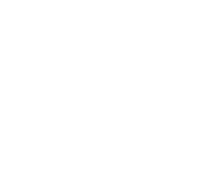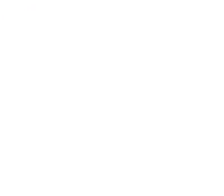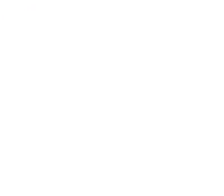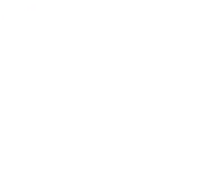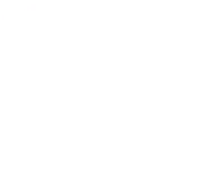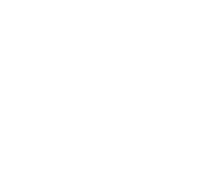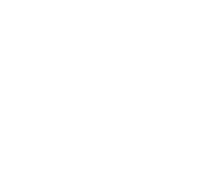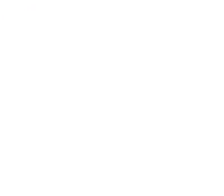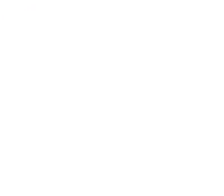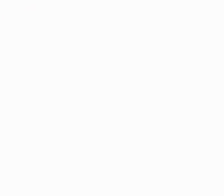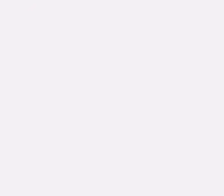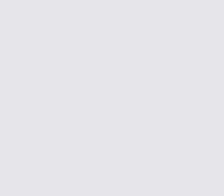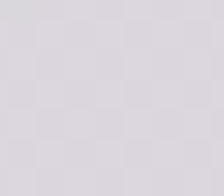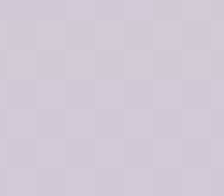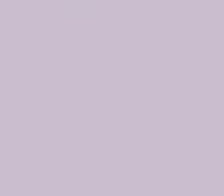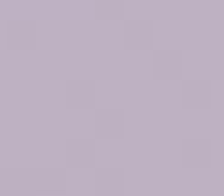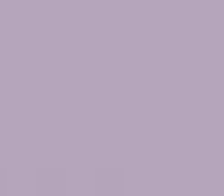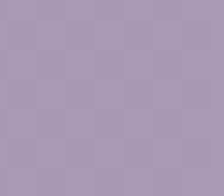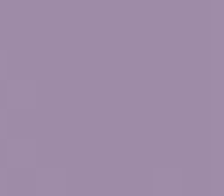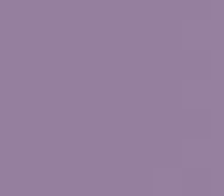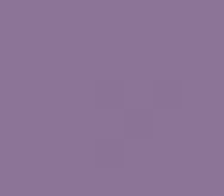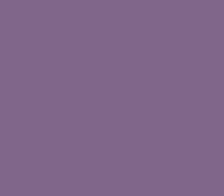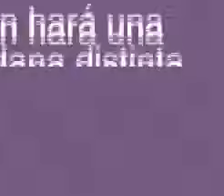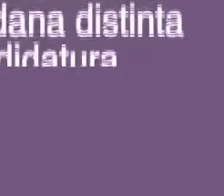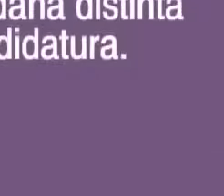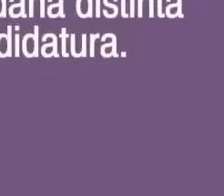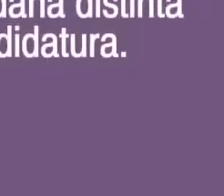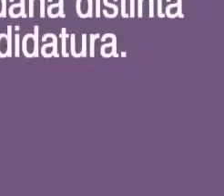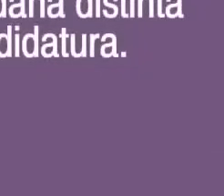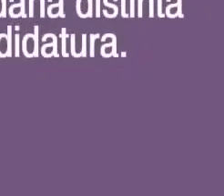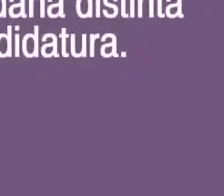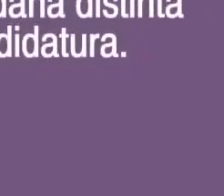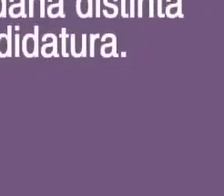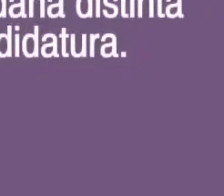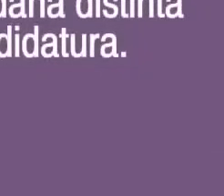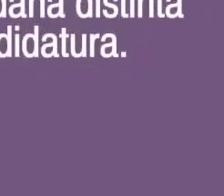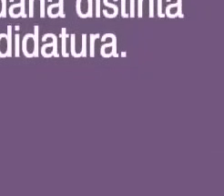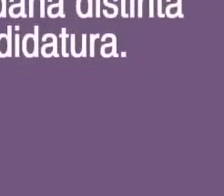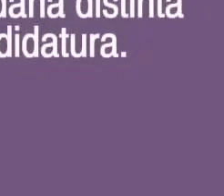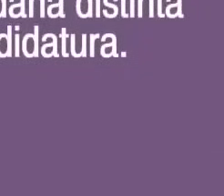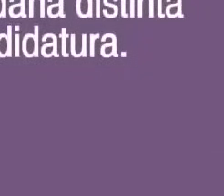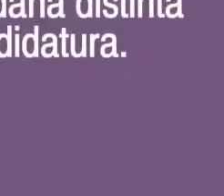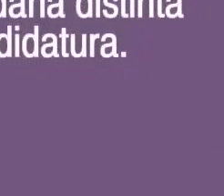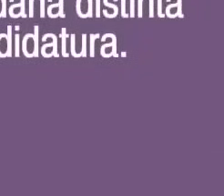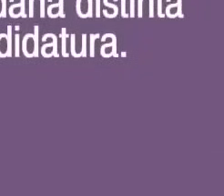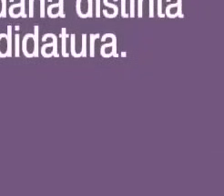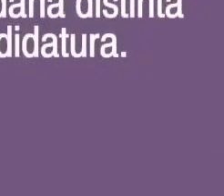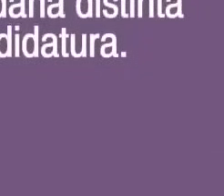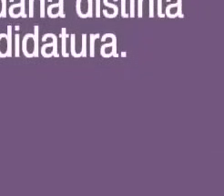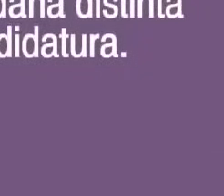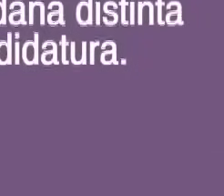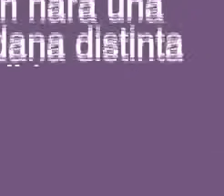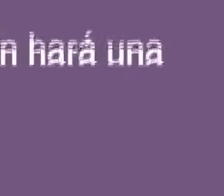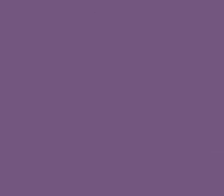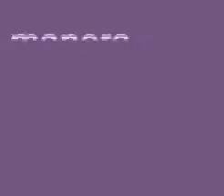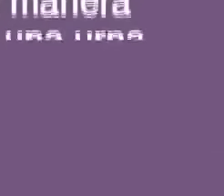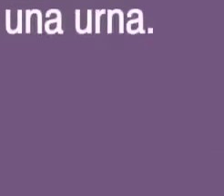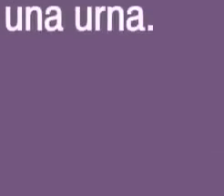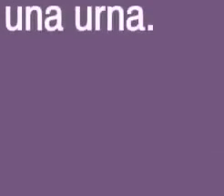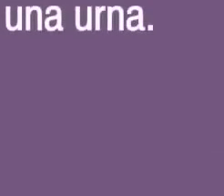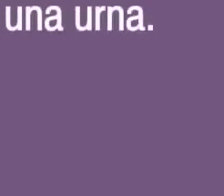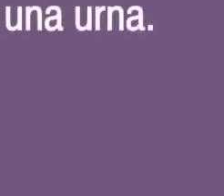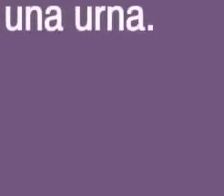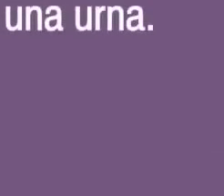Política, gobierno y división de poderes. En este segmento, la moderación hará una pregunta ciudadana distinta a cada